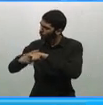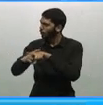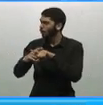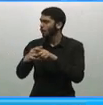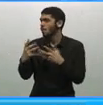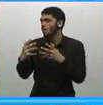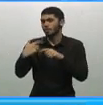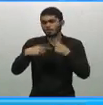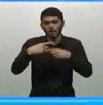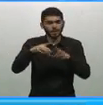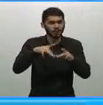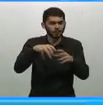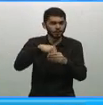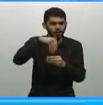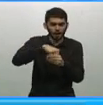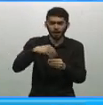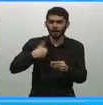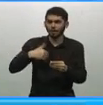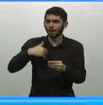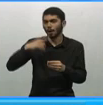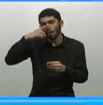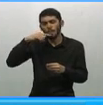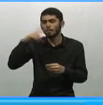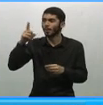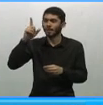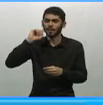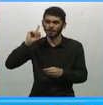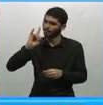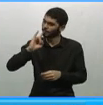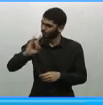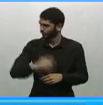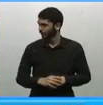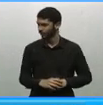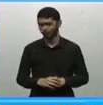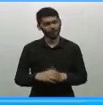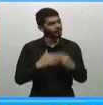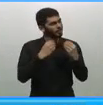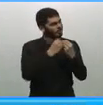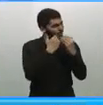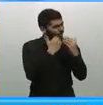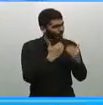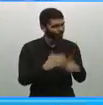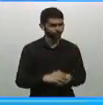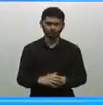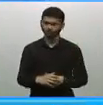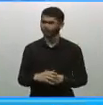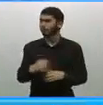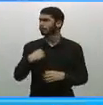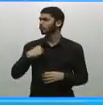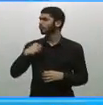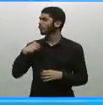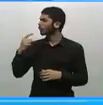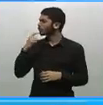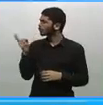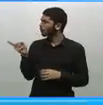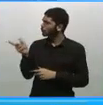tu continuidad en la selección argentina cierra desde allá Oscar churre bueno Muchas gracias Bueno yo te quería preguntar Fernando recién